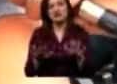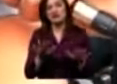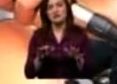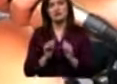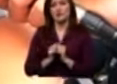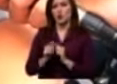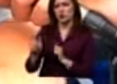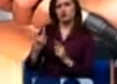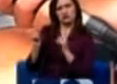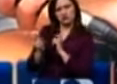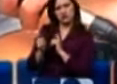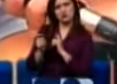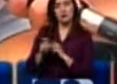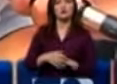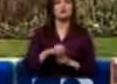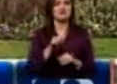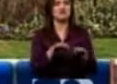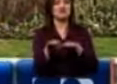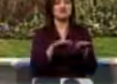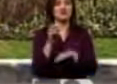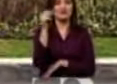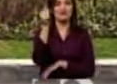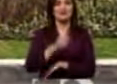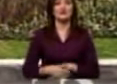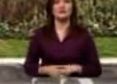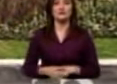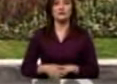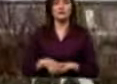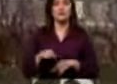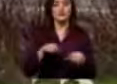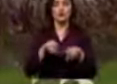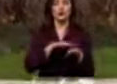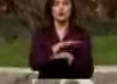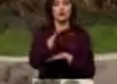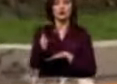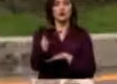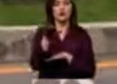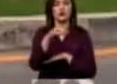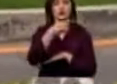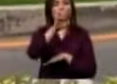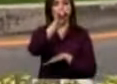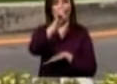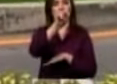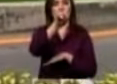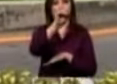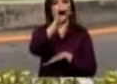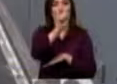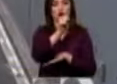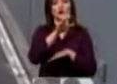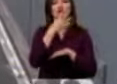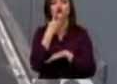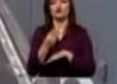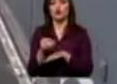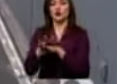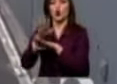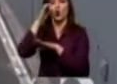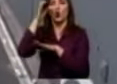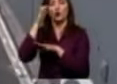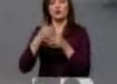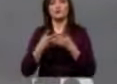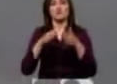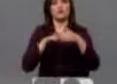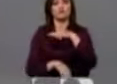cambio? Sí, se nota, está bastante fluido el tráfico. En este intercambiador confluyen las avenidas de Los Granados, Eloy Alfaro y Río Coca. Con la